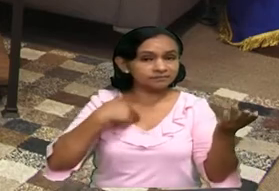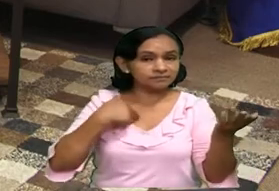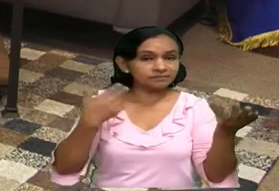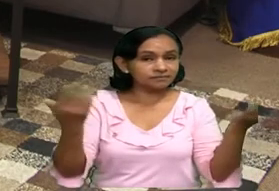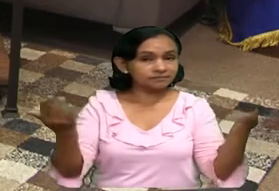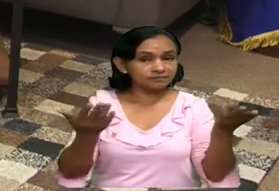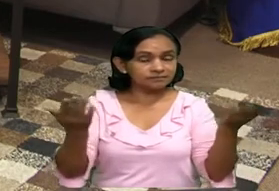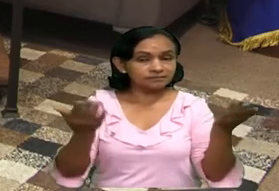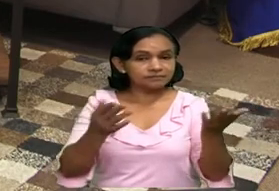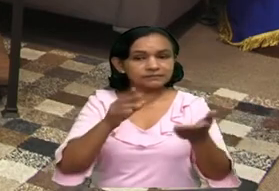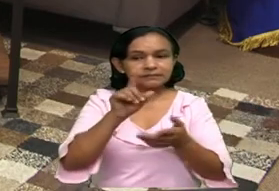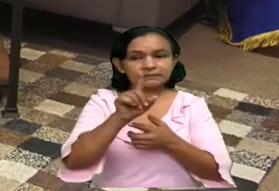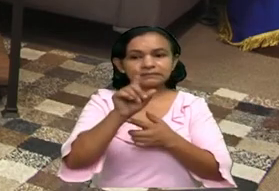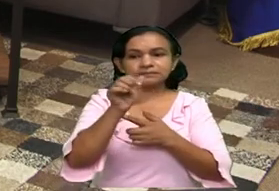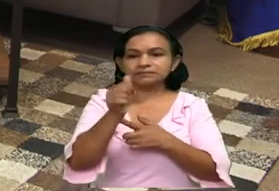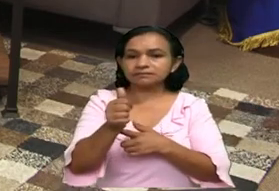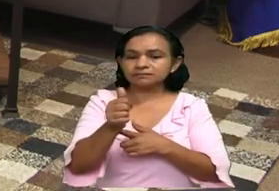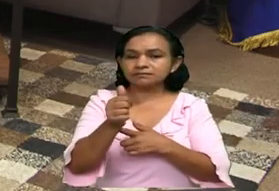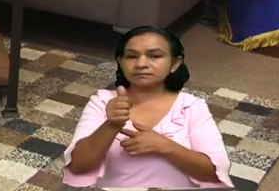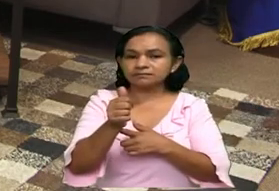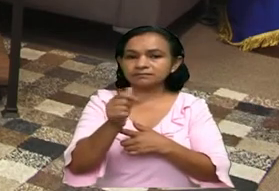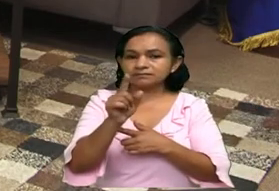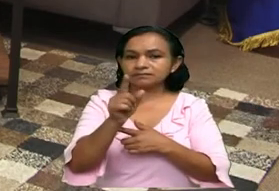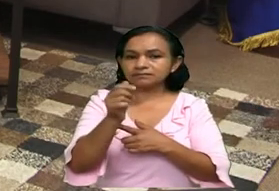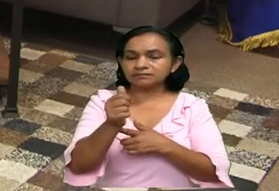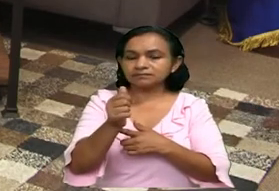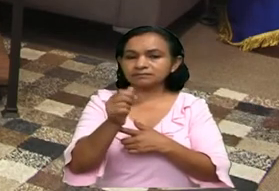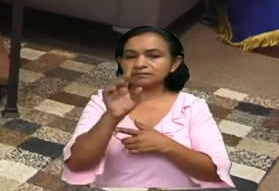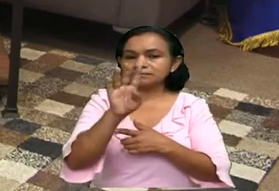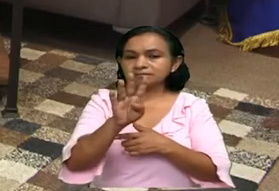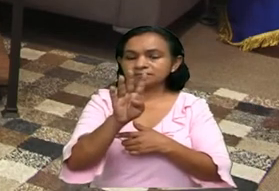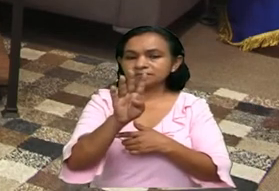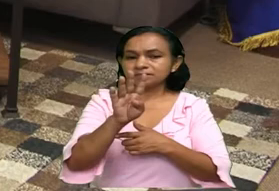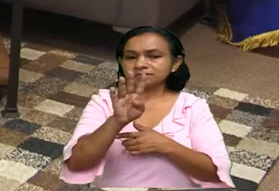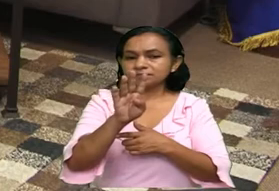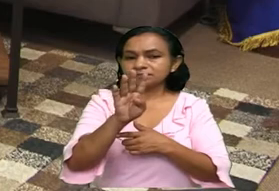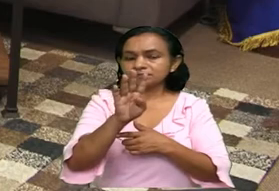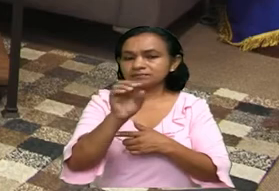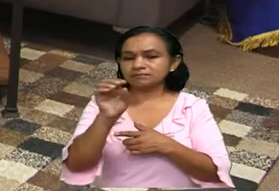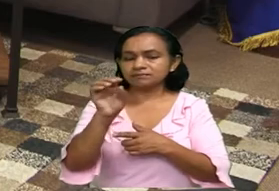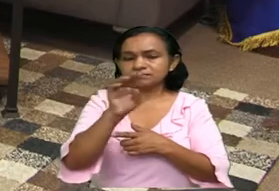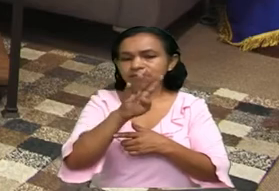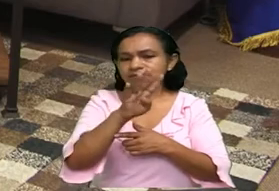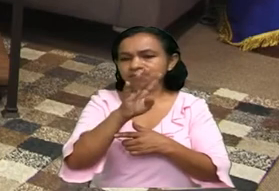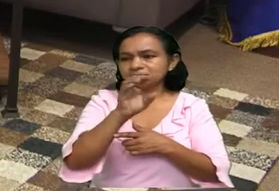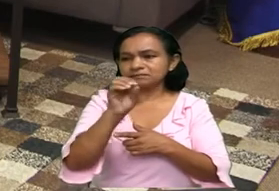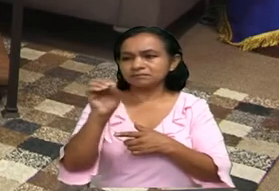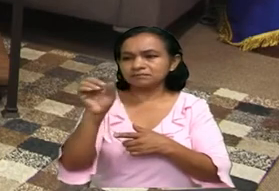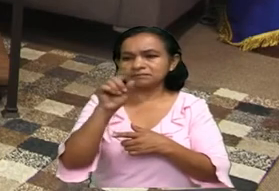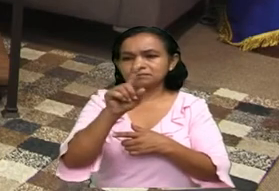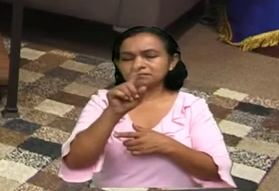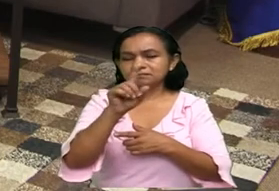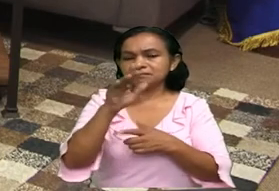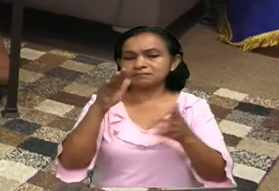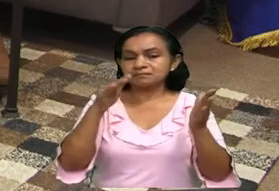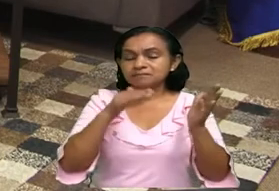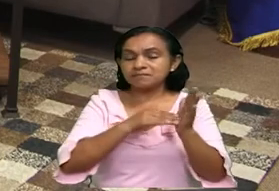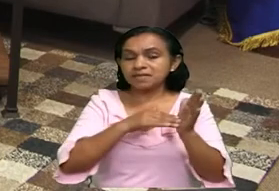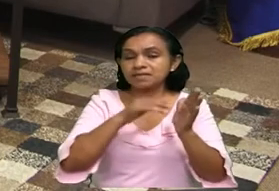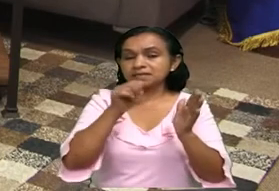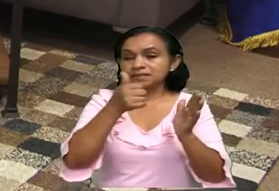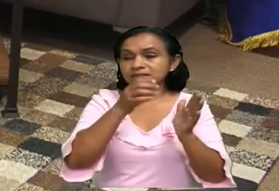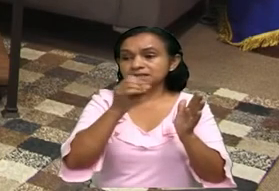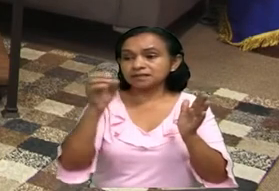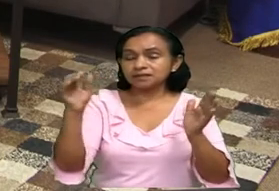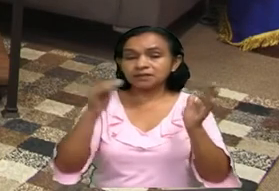de 16, 400 por 4, 1.600 millones de litros